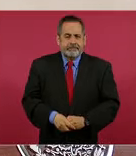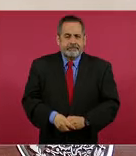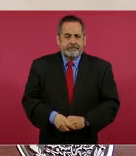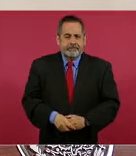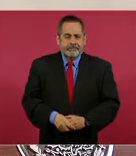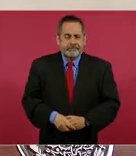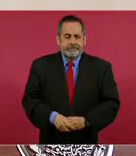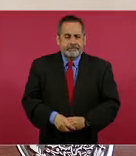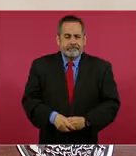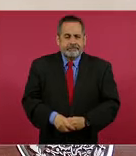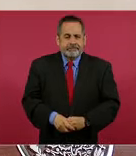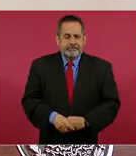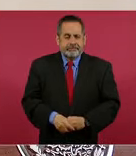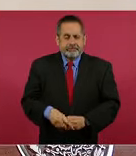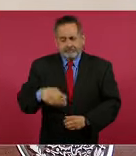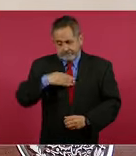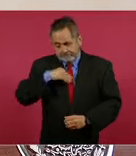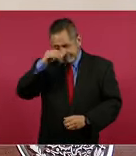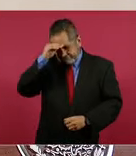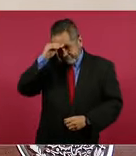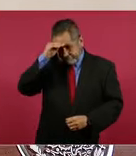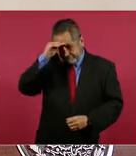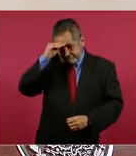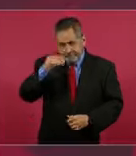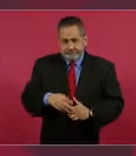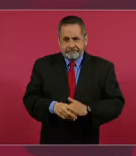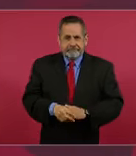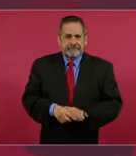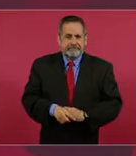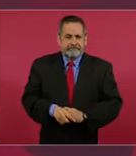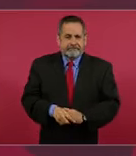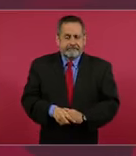yo lo que pienso que debe